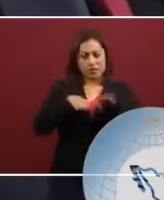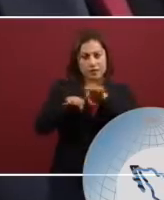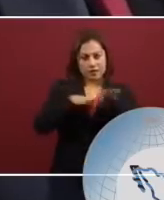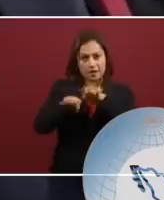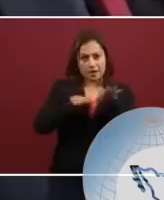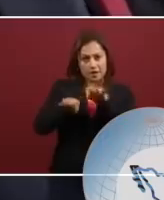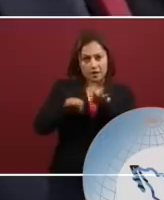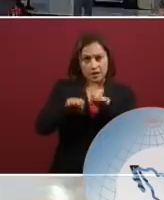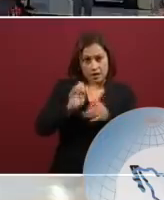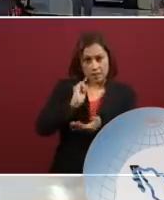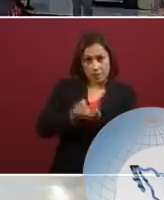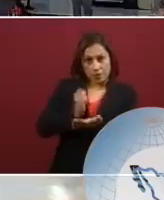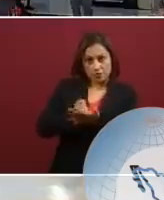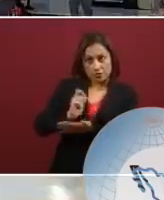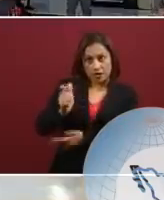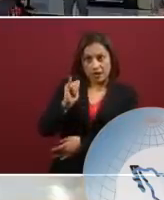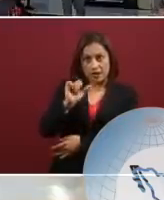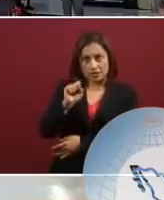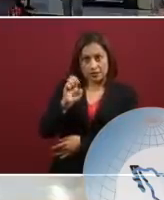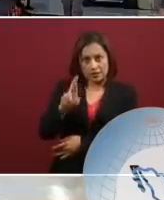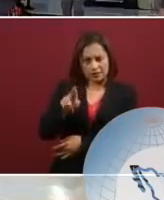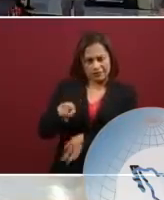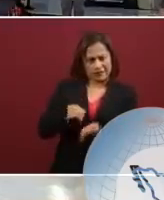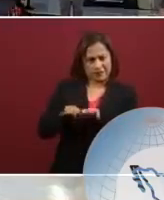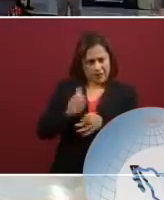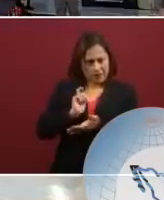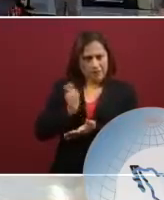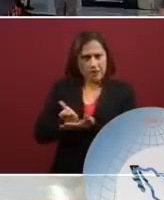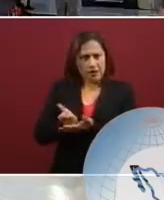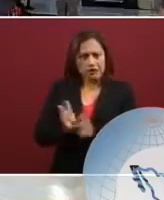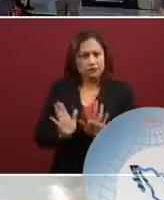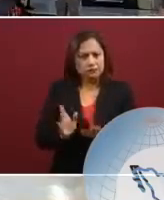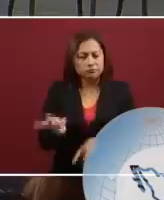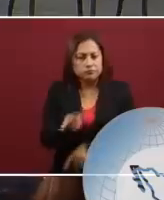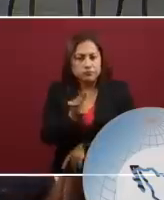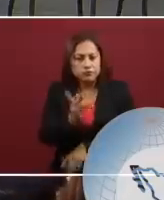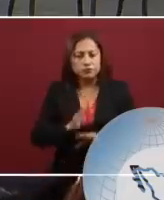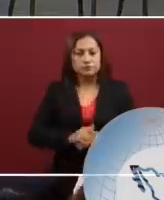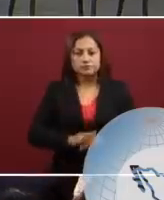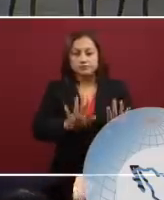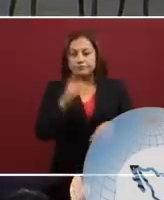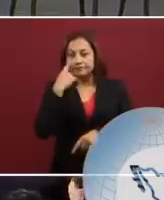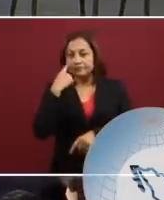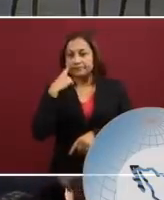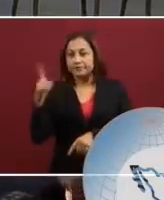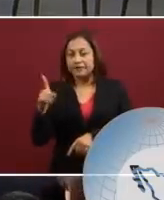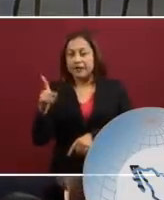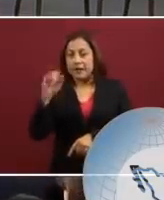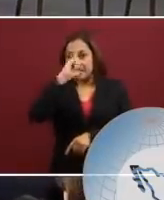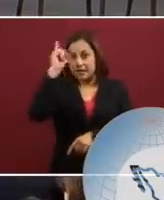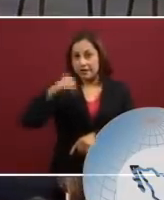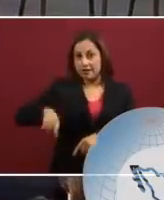trabajar? ¿Cuál es su opinión? Miren, Claudia tiene que irse, pero a mí me